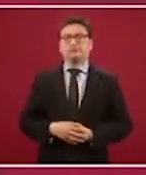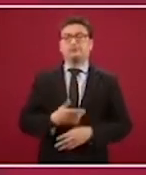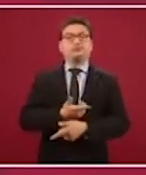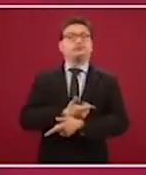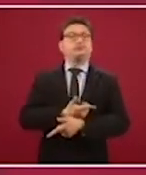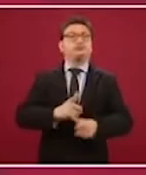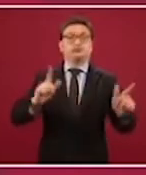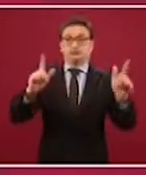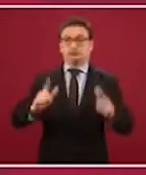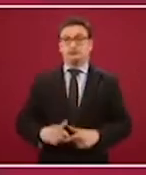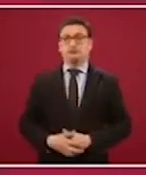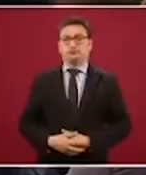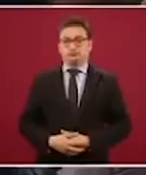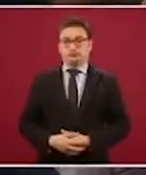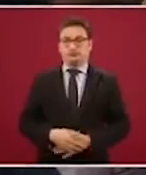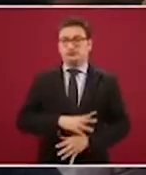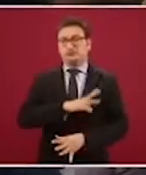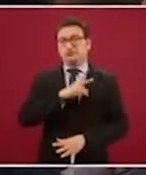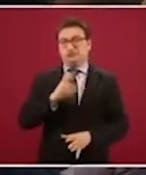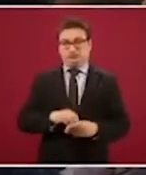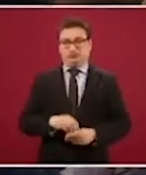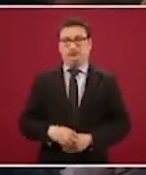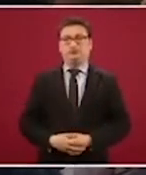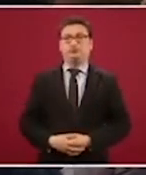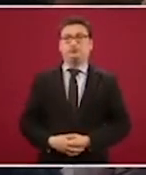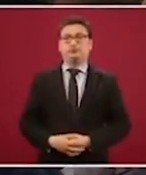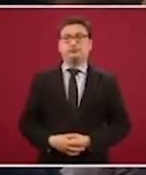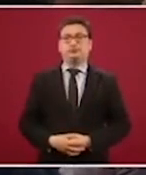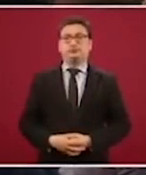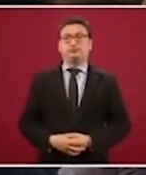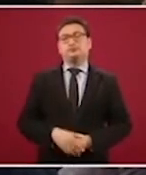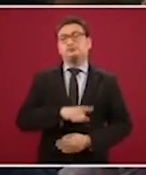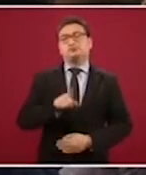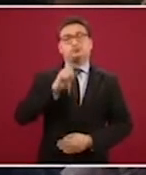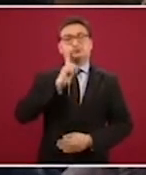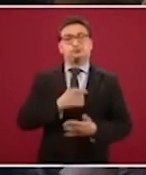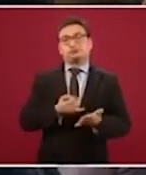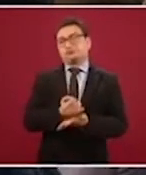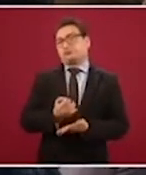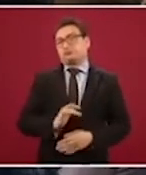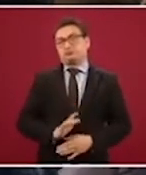libertad completa, y que decidan